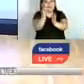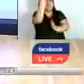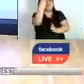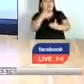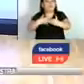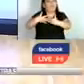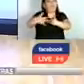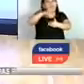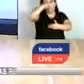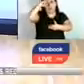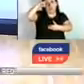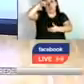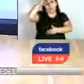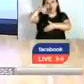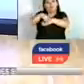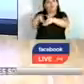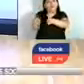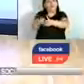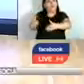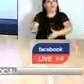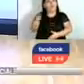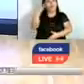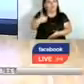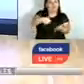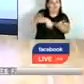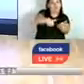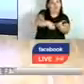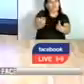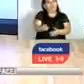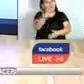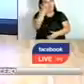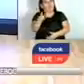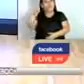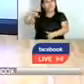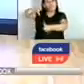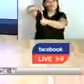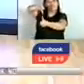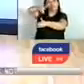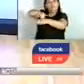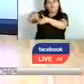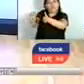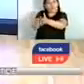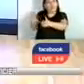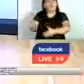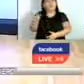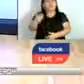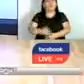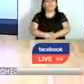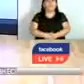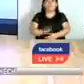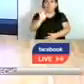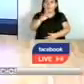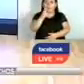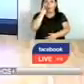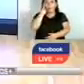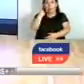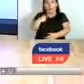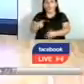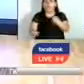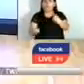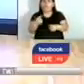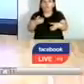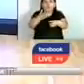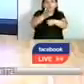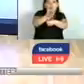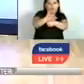posesión, en este caso, los nuevos diputados, los nuevos alcaldes y la nueva representación ante el Parlamento centroamericano. Si bien la oposición va a